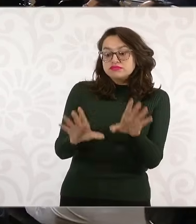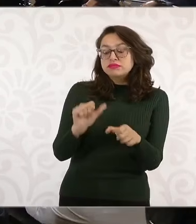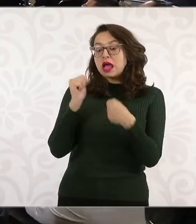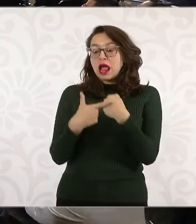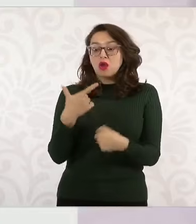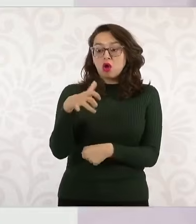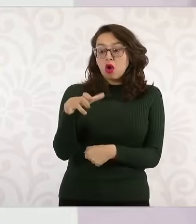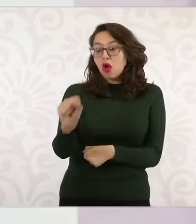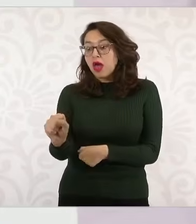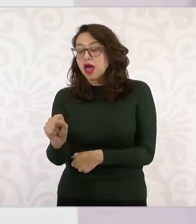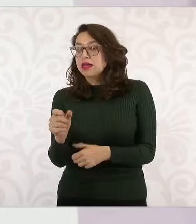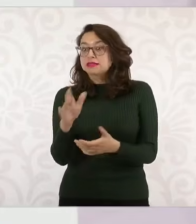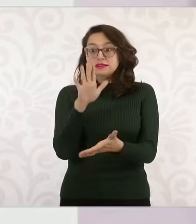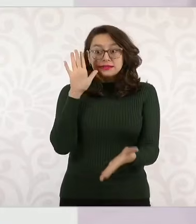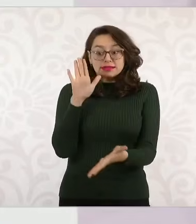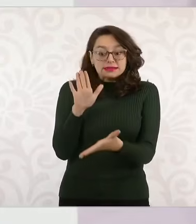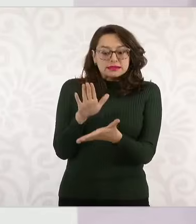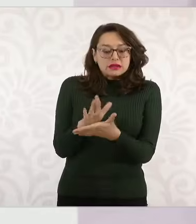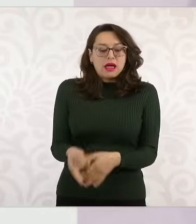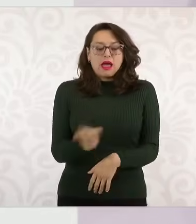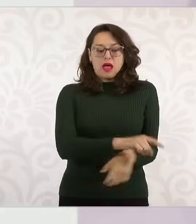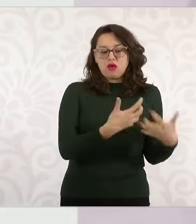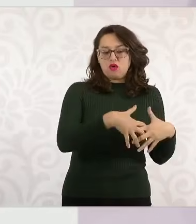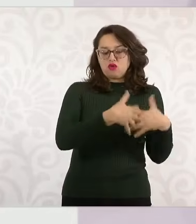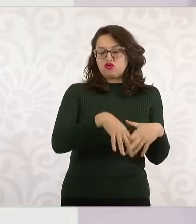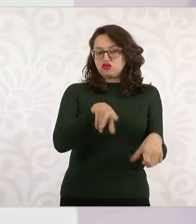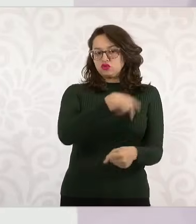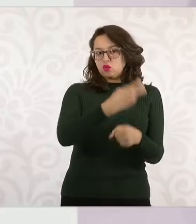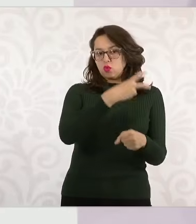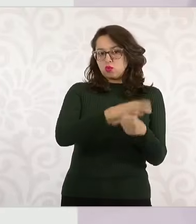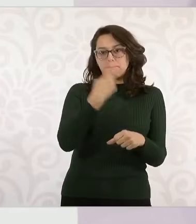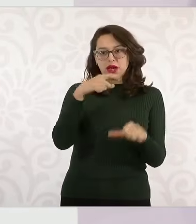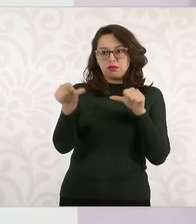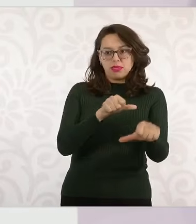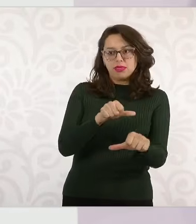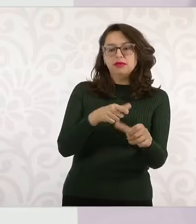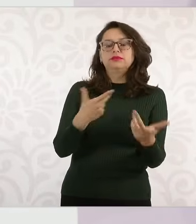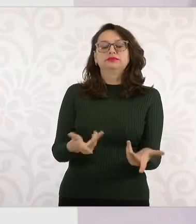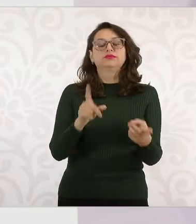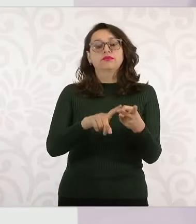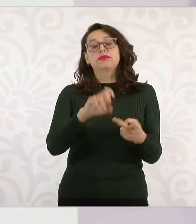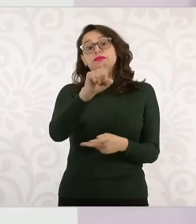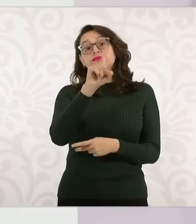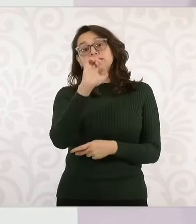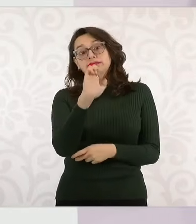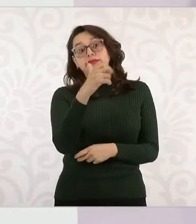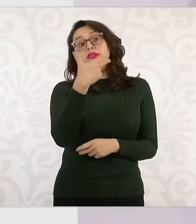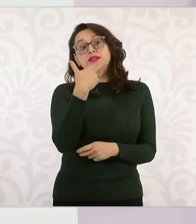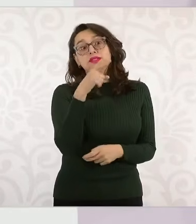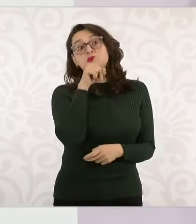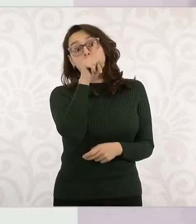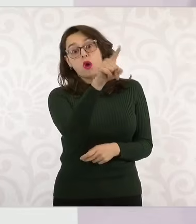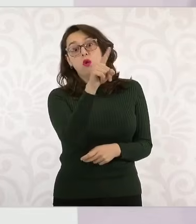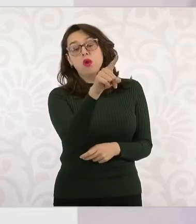natural. Siguen en mesa permanente. Hubo algunos cortes de electricidad en Chihuahua, donde se presentaron,